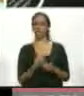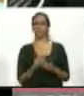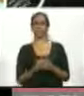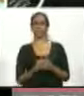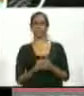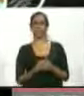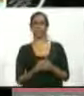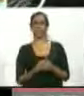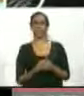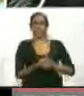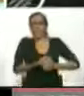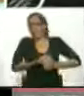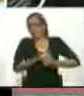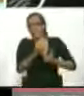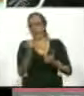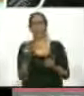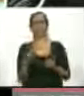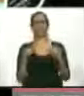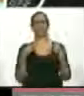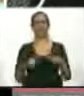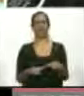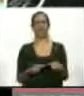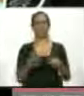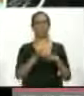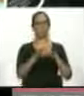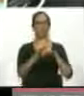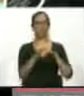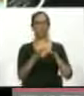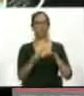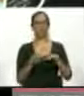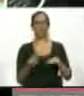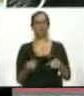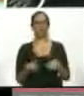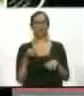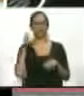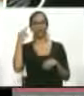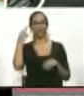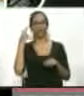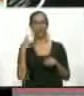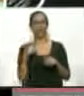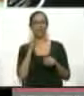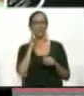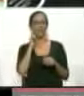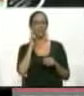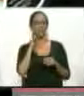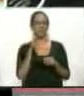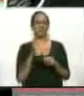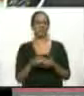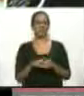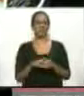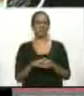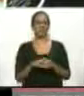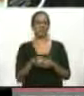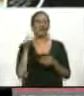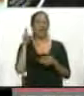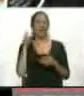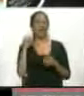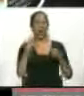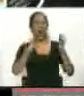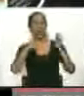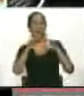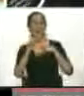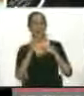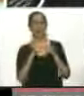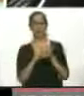tanto recurso para este municipio para este departamento y ellos saben que están mintiendo ellos los venden a los